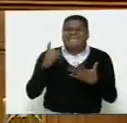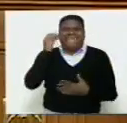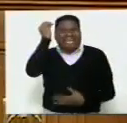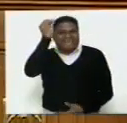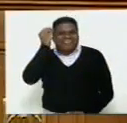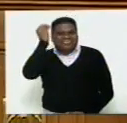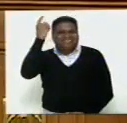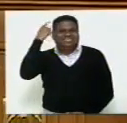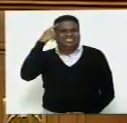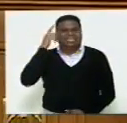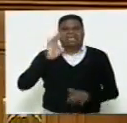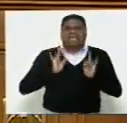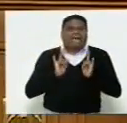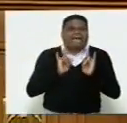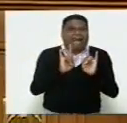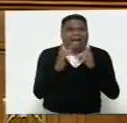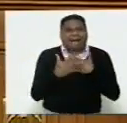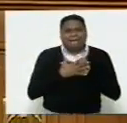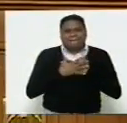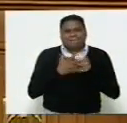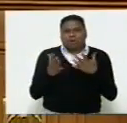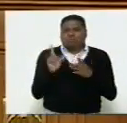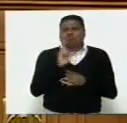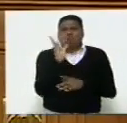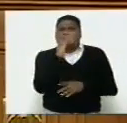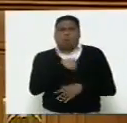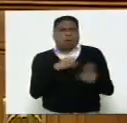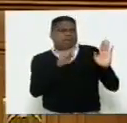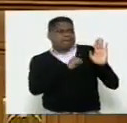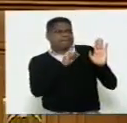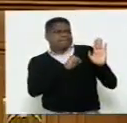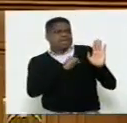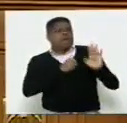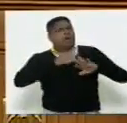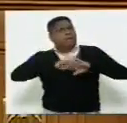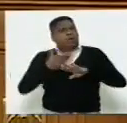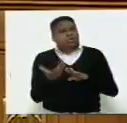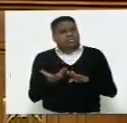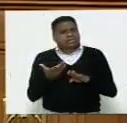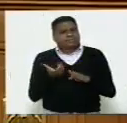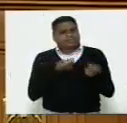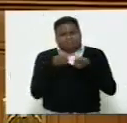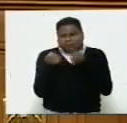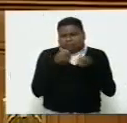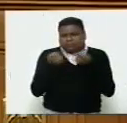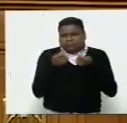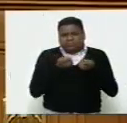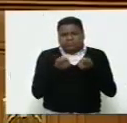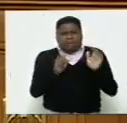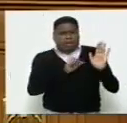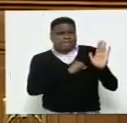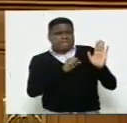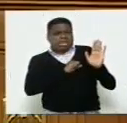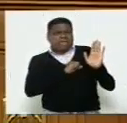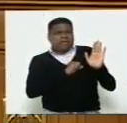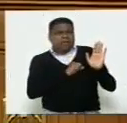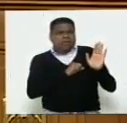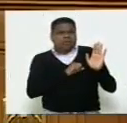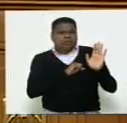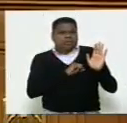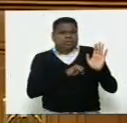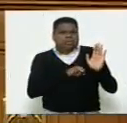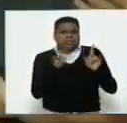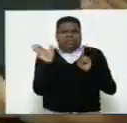conscientemente, desde el amor y sin miedo, porque más nos han dominado por el miedo y la ignorancia que por la violencia.